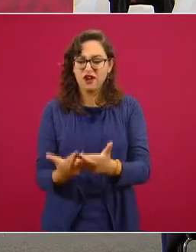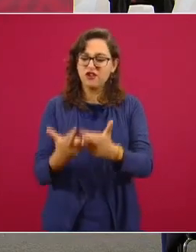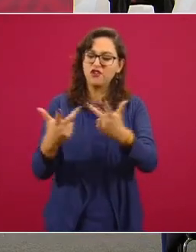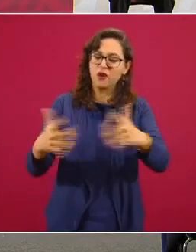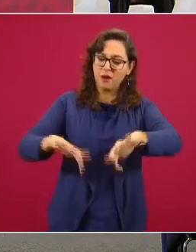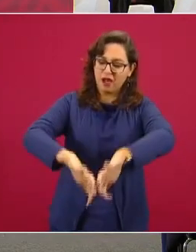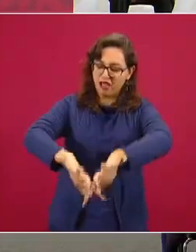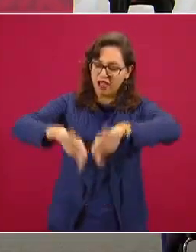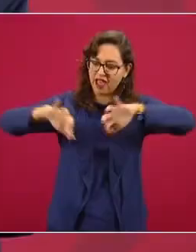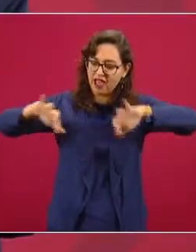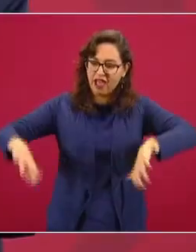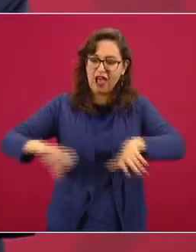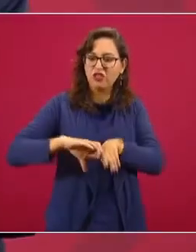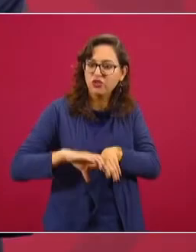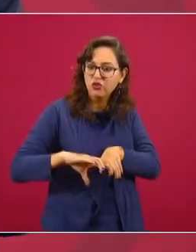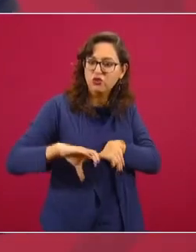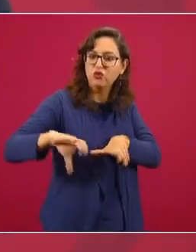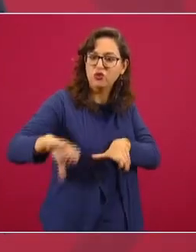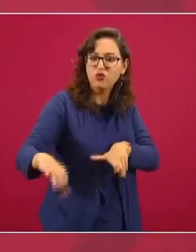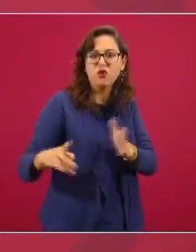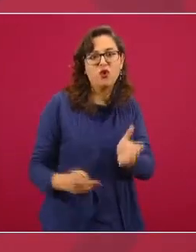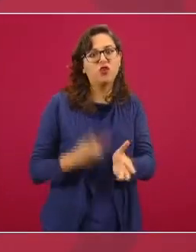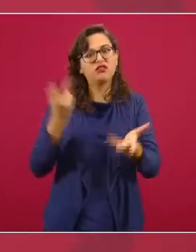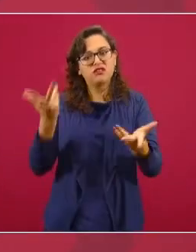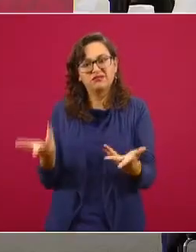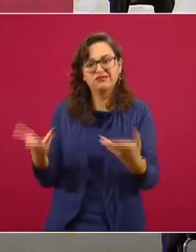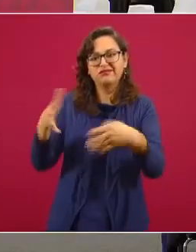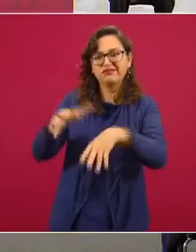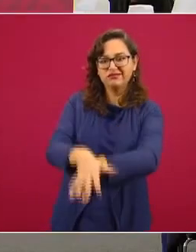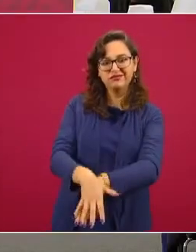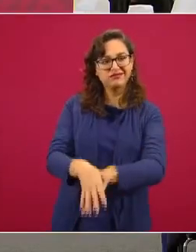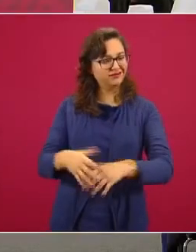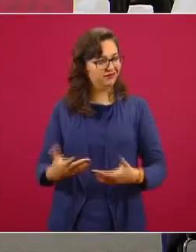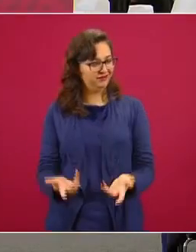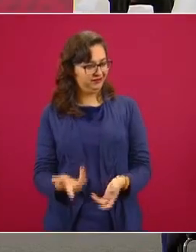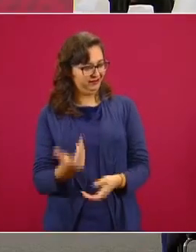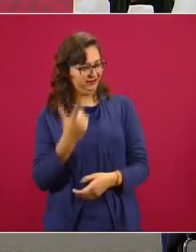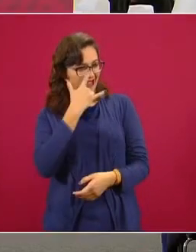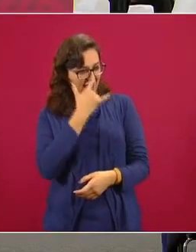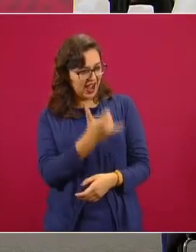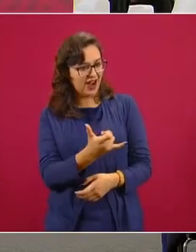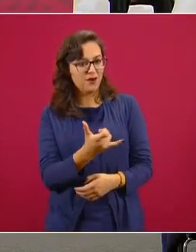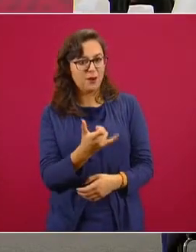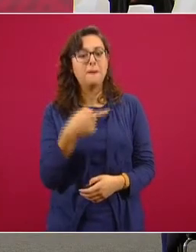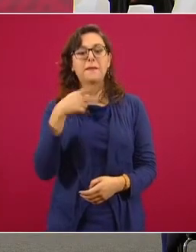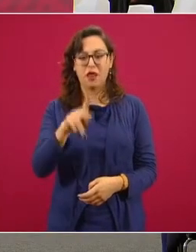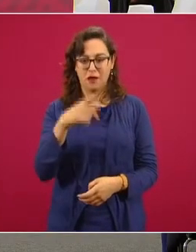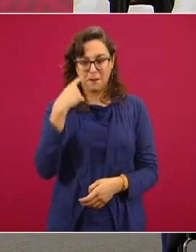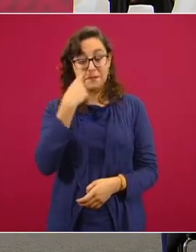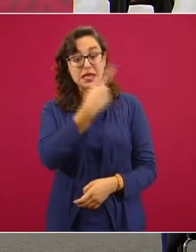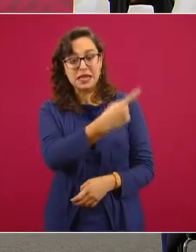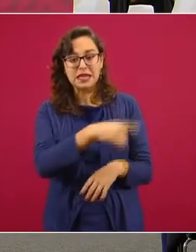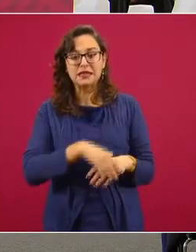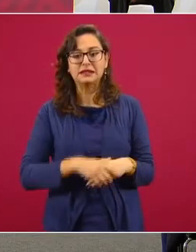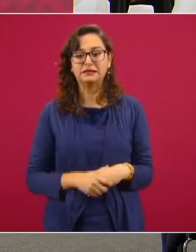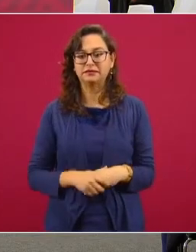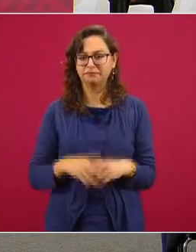Primero lo primero. Pero miren lo que dice la gente en la encuesta. En primer